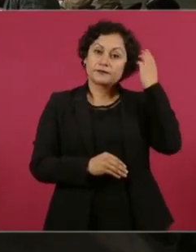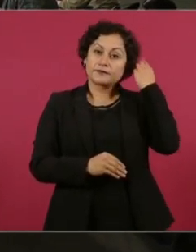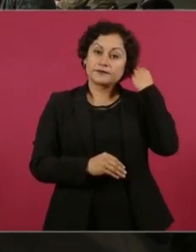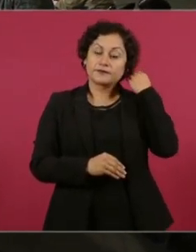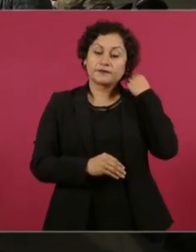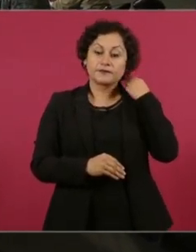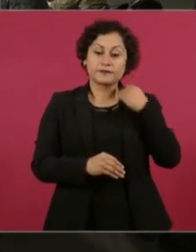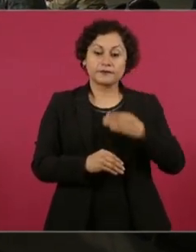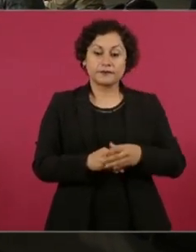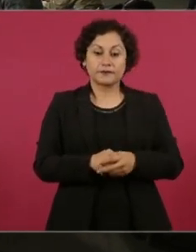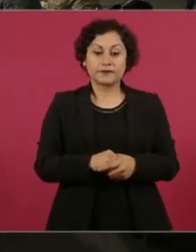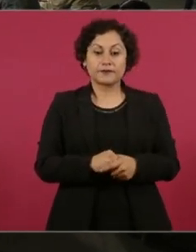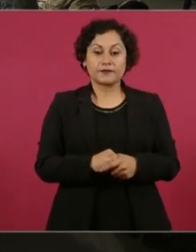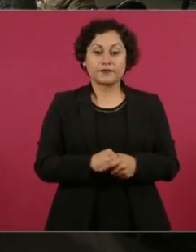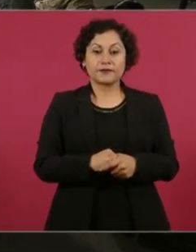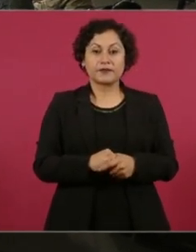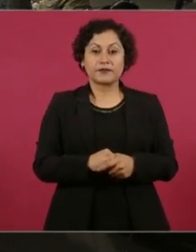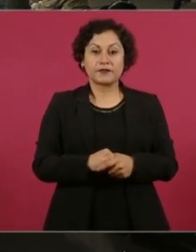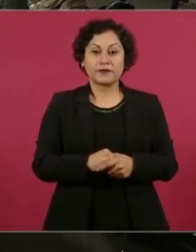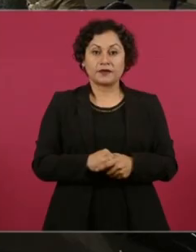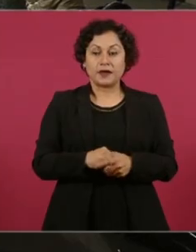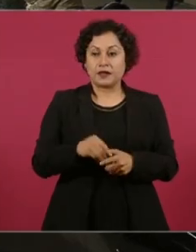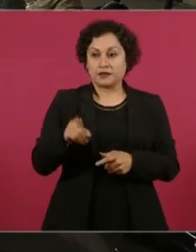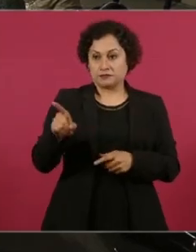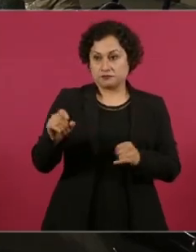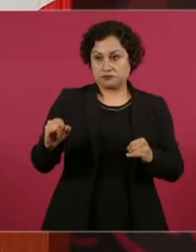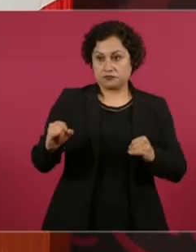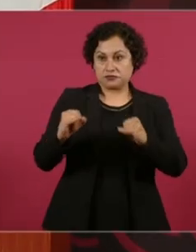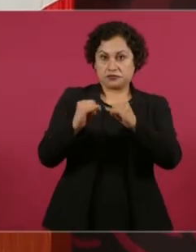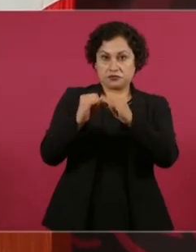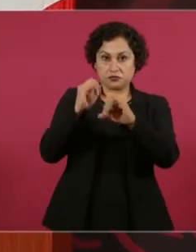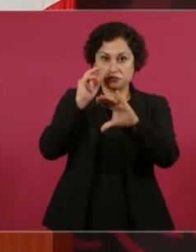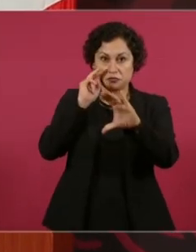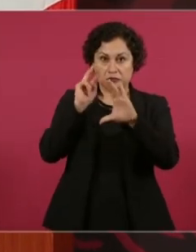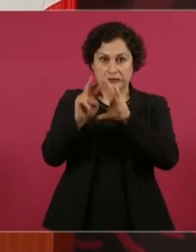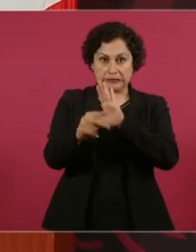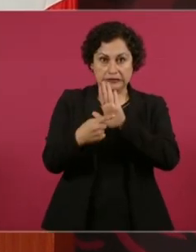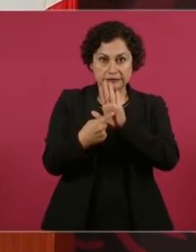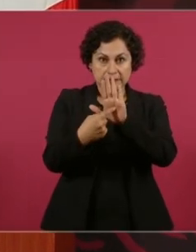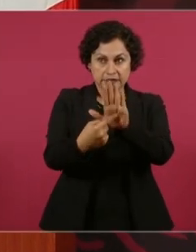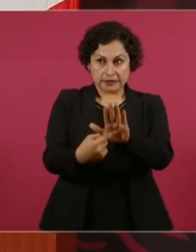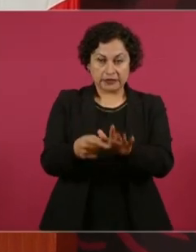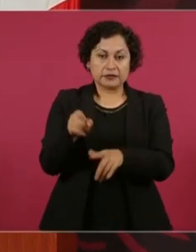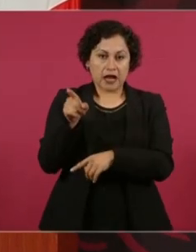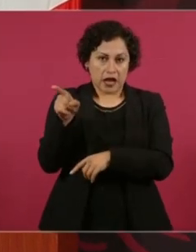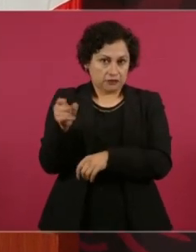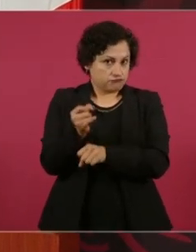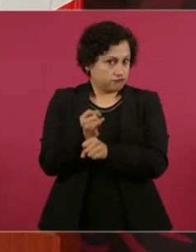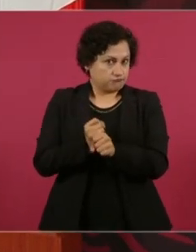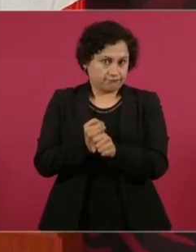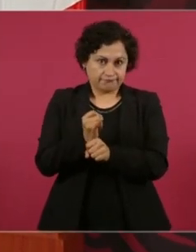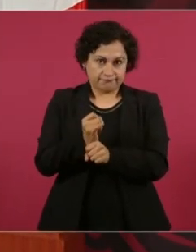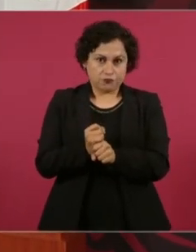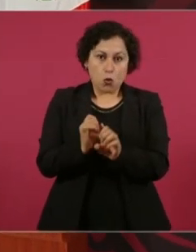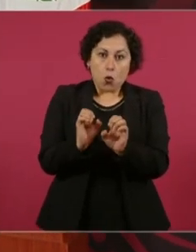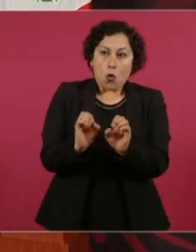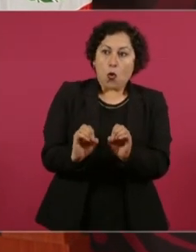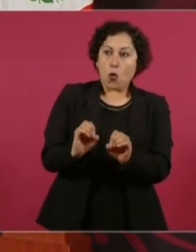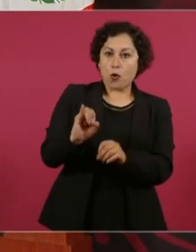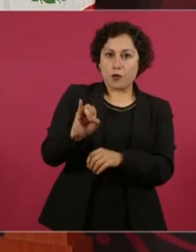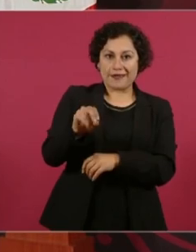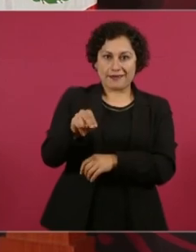sí, la transparencia, segurísimo. O sea, segurísimo. Si no el INE,